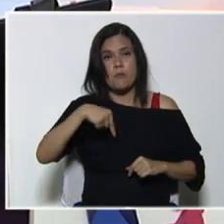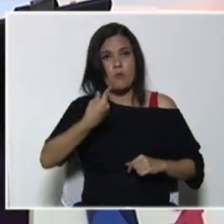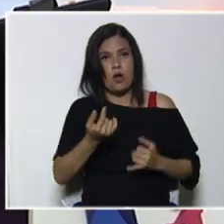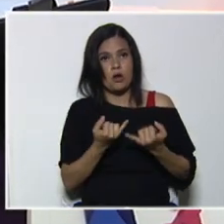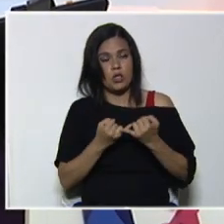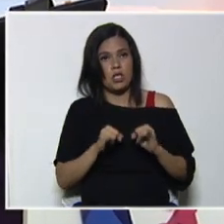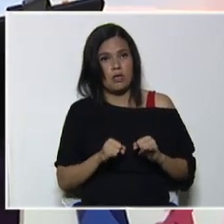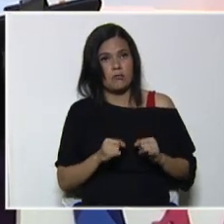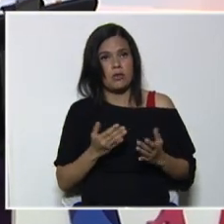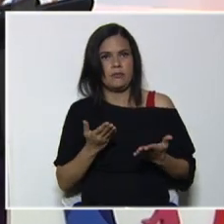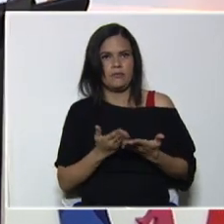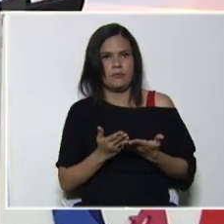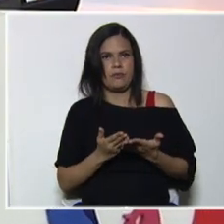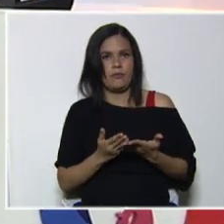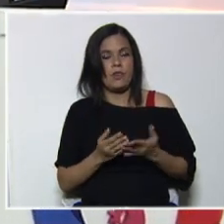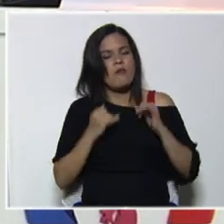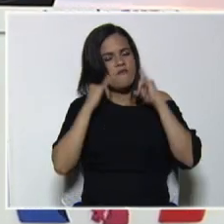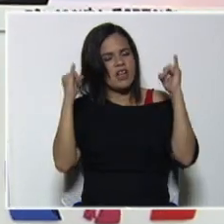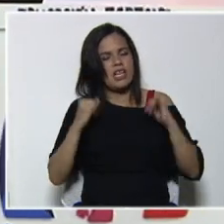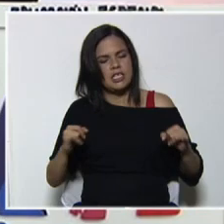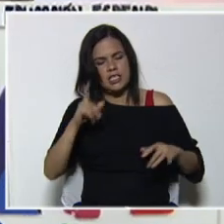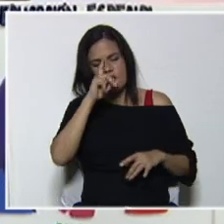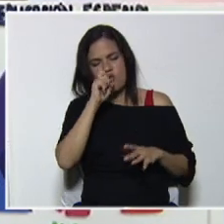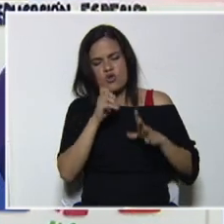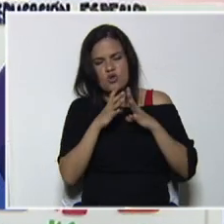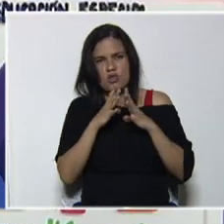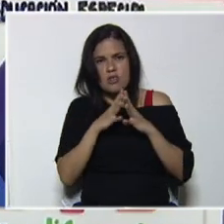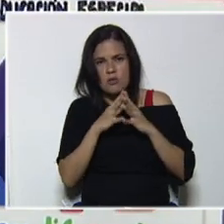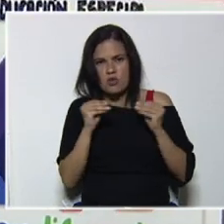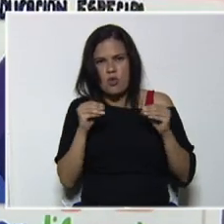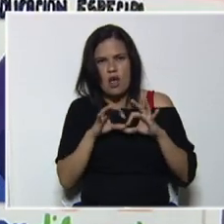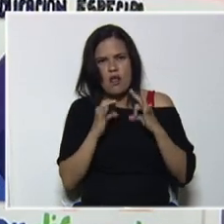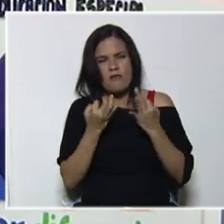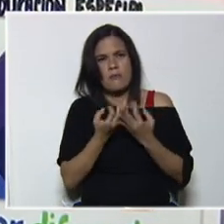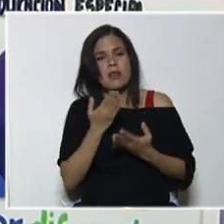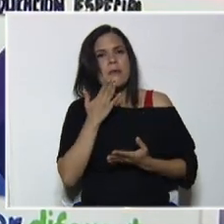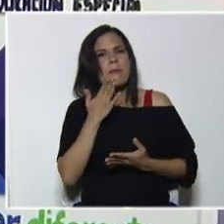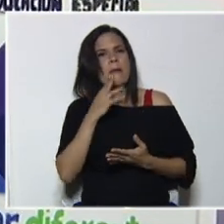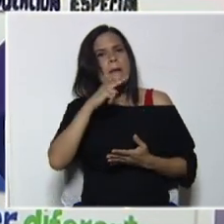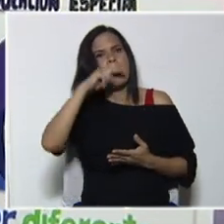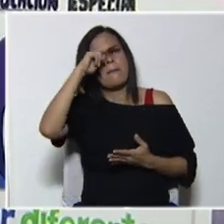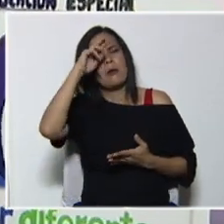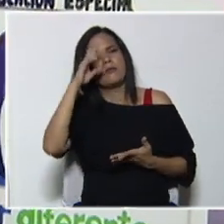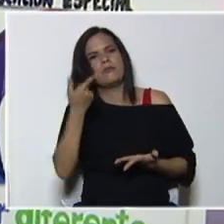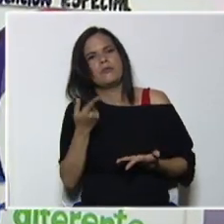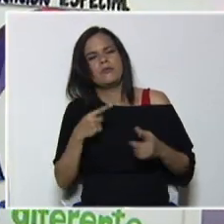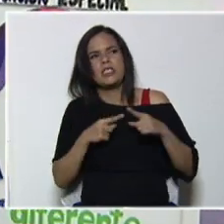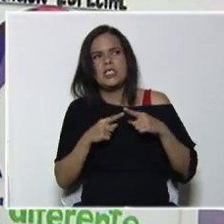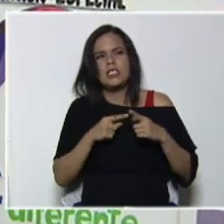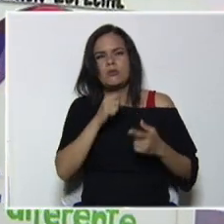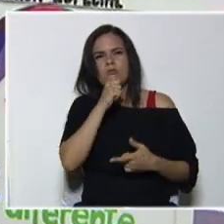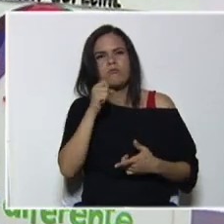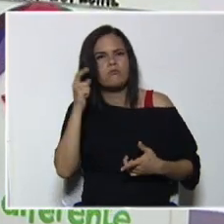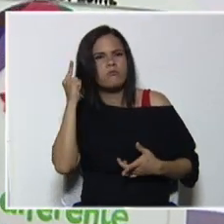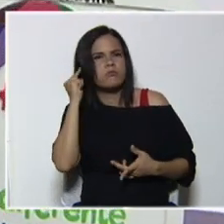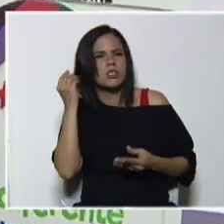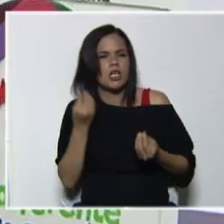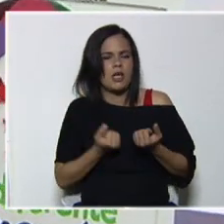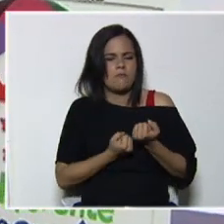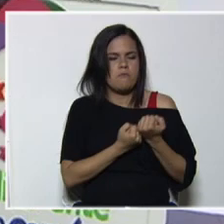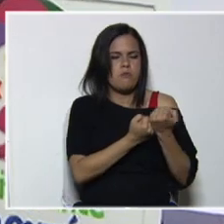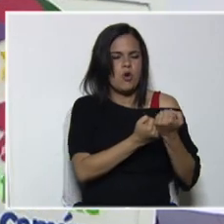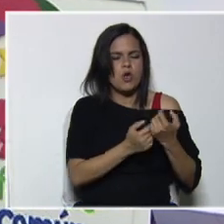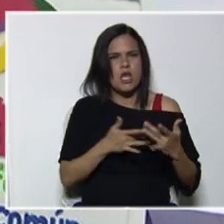el programa. Un feliz año entonces también para la familia, para ese papá, mamá, abuela, abuelo, tío que acompaña las actividades de